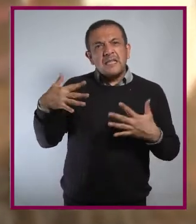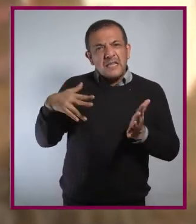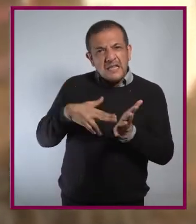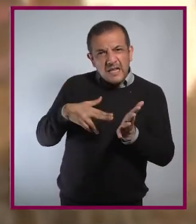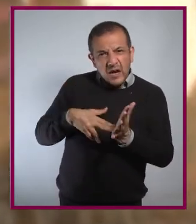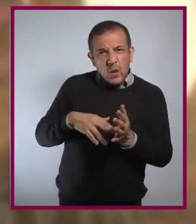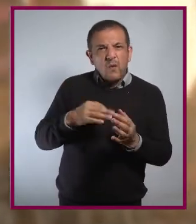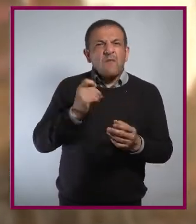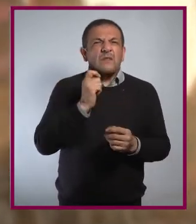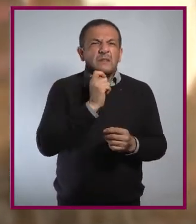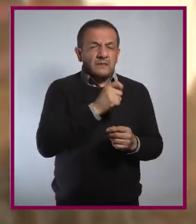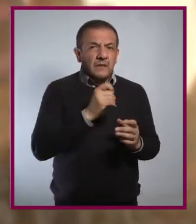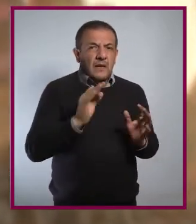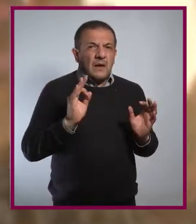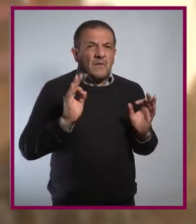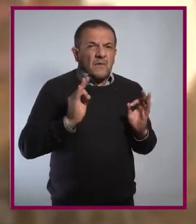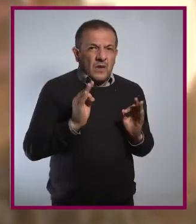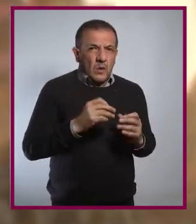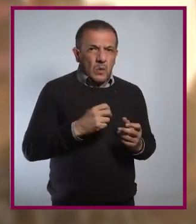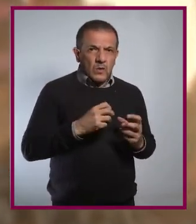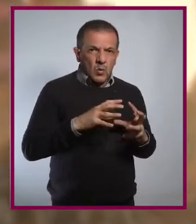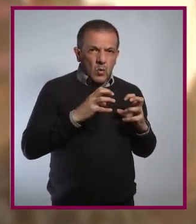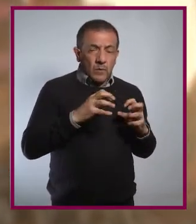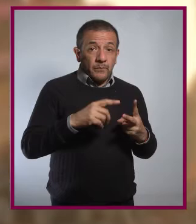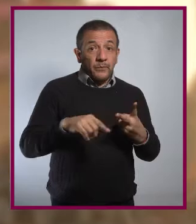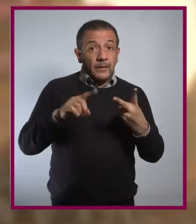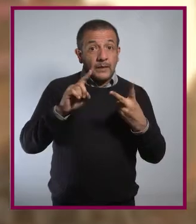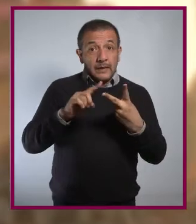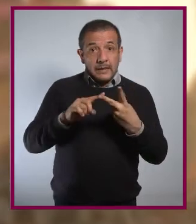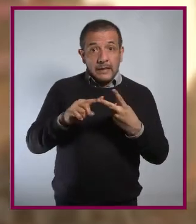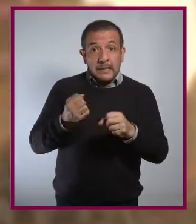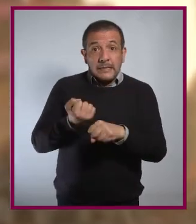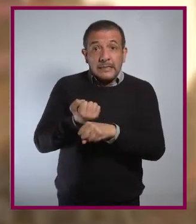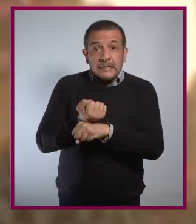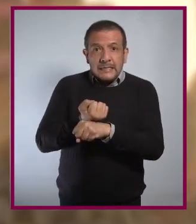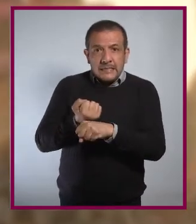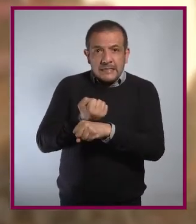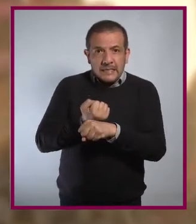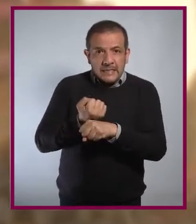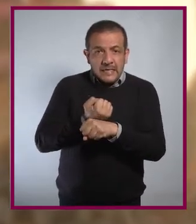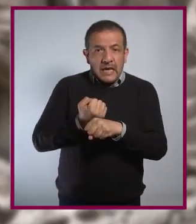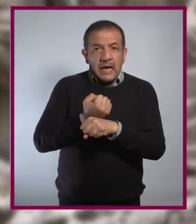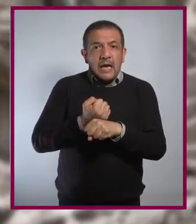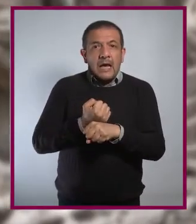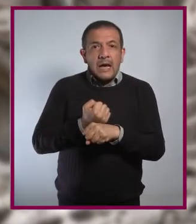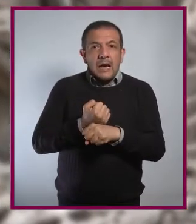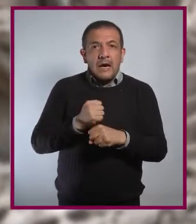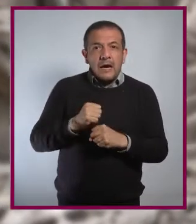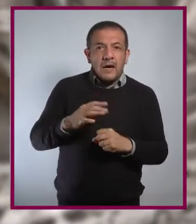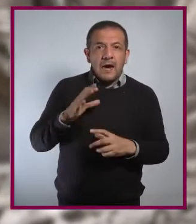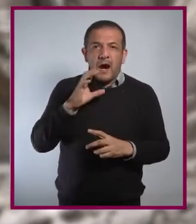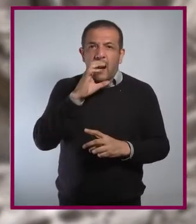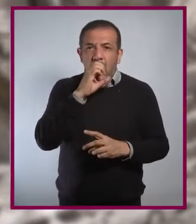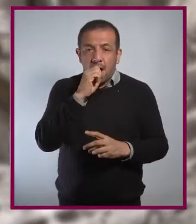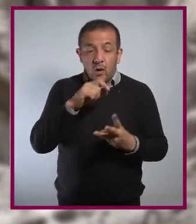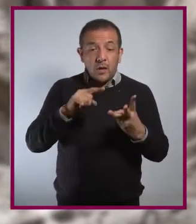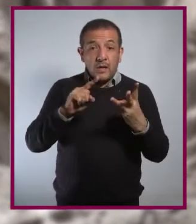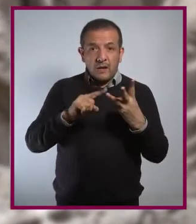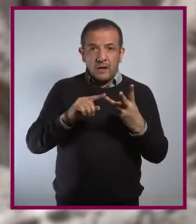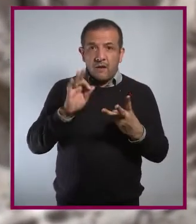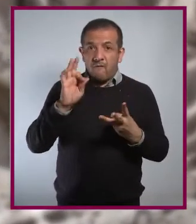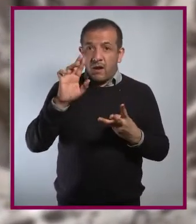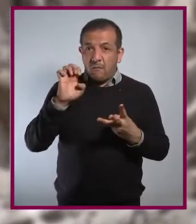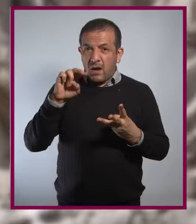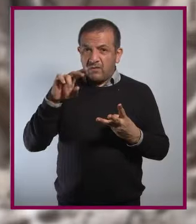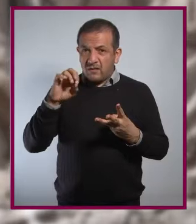y seco. El sanguíneo asociado al calor húmedo. El flemático, frío